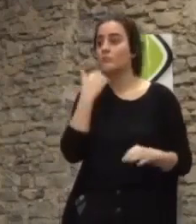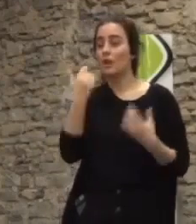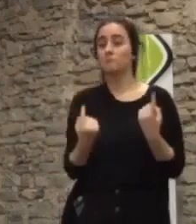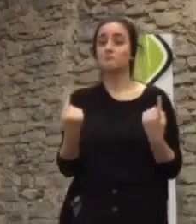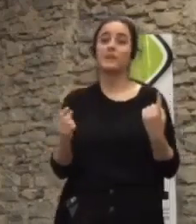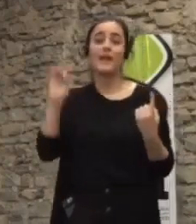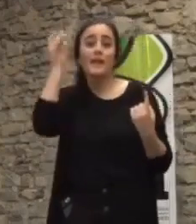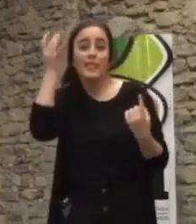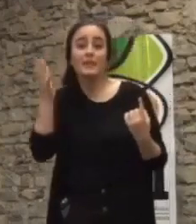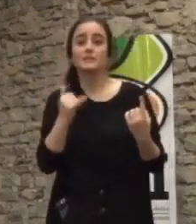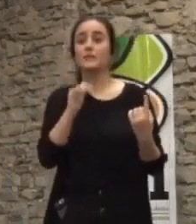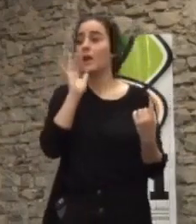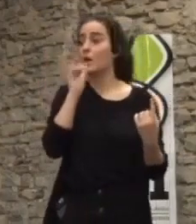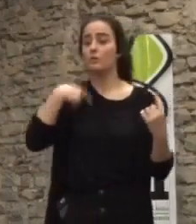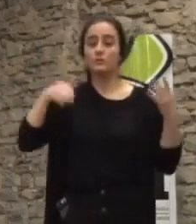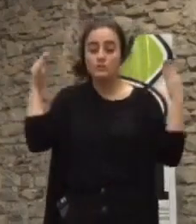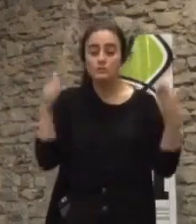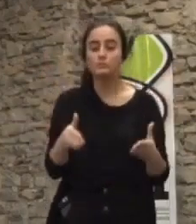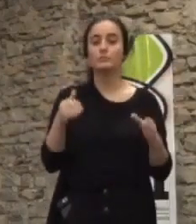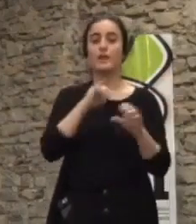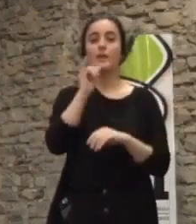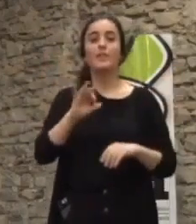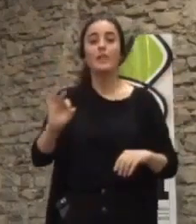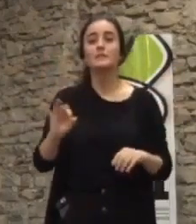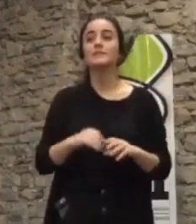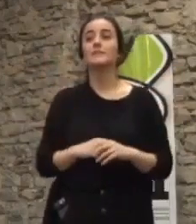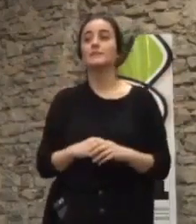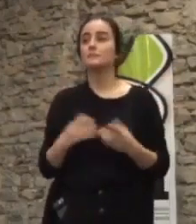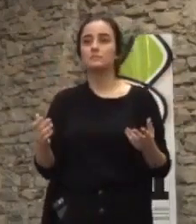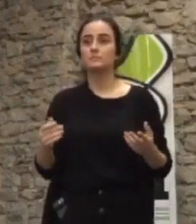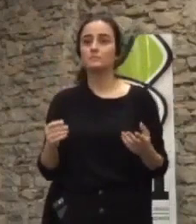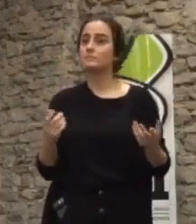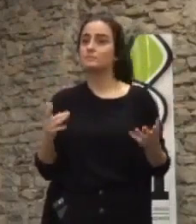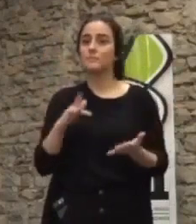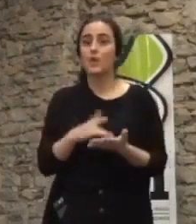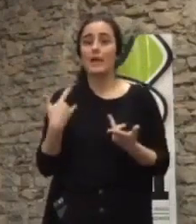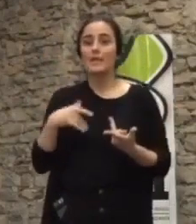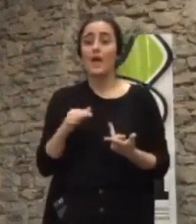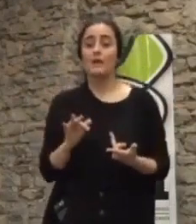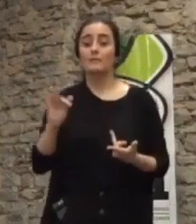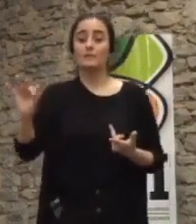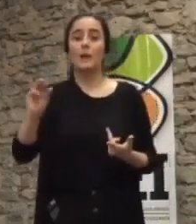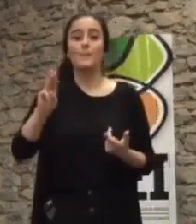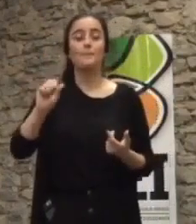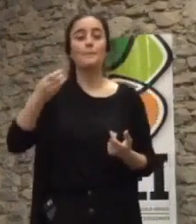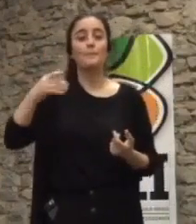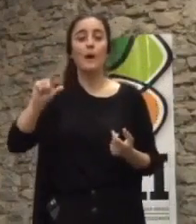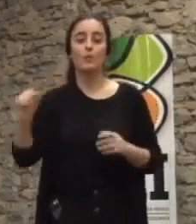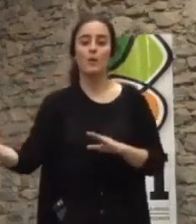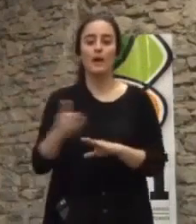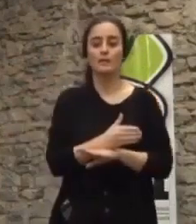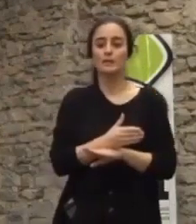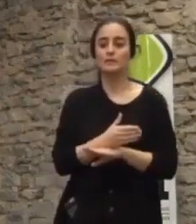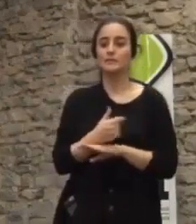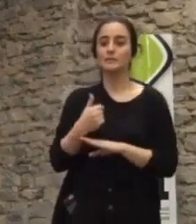ideas que ahora mismo, en las que estamos ahora mismo inmersas desde ZAS. Y, bueno, antes de dar la palabra a Pablo, sí que me